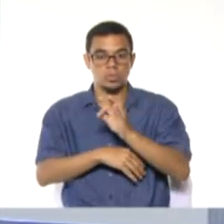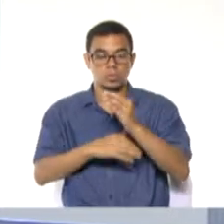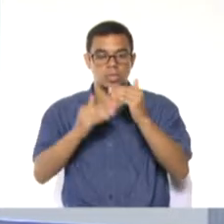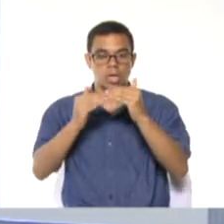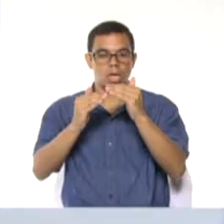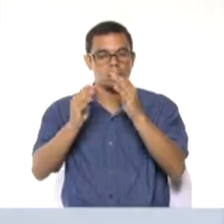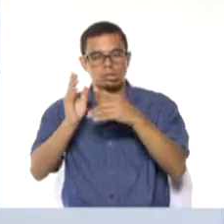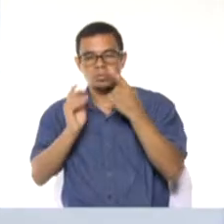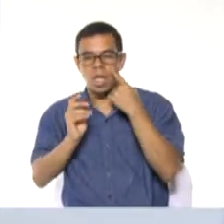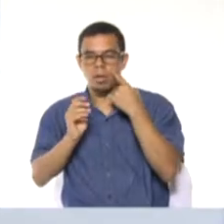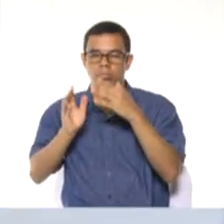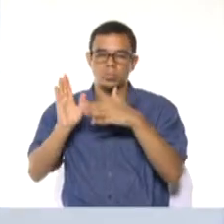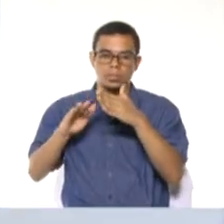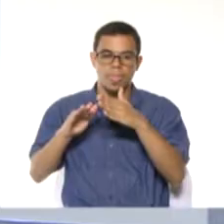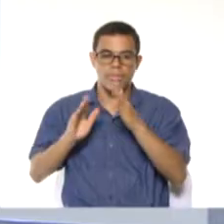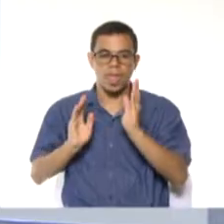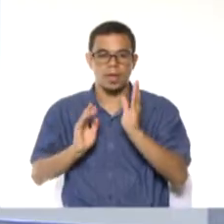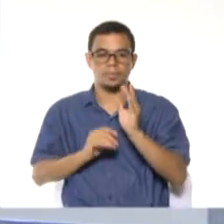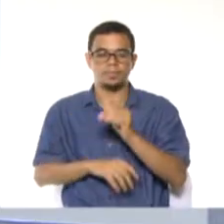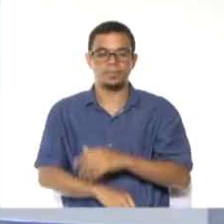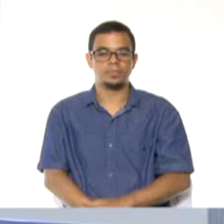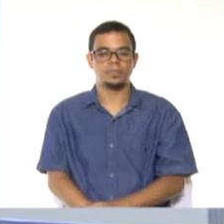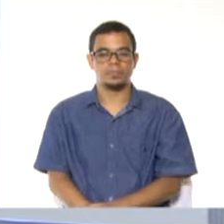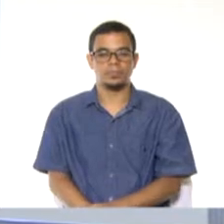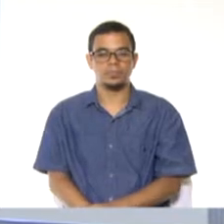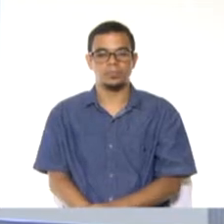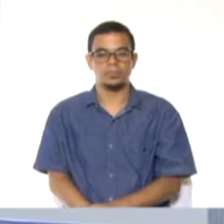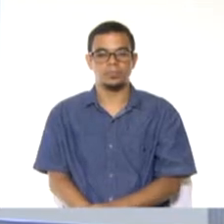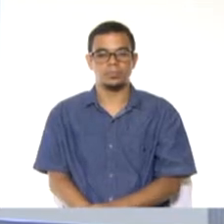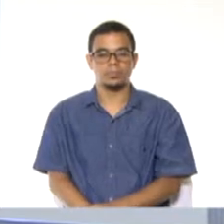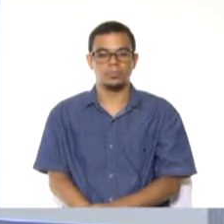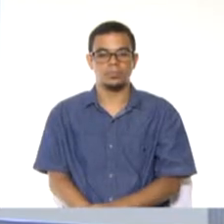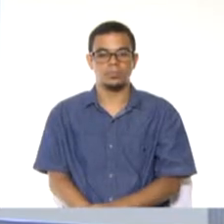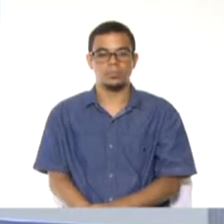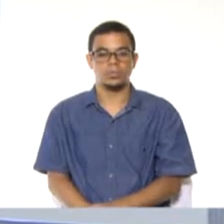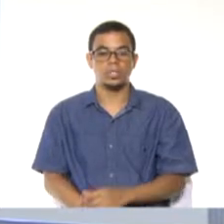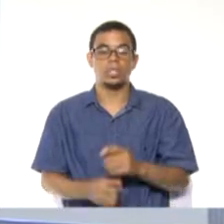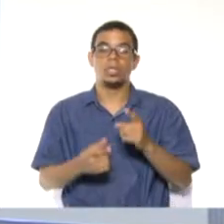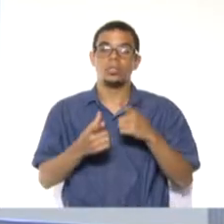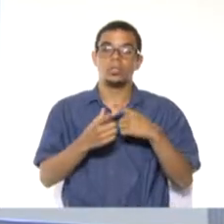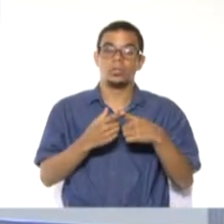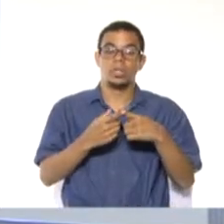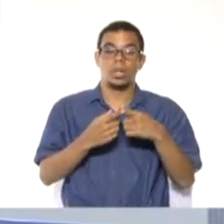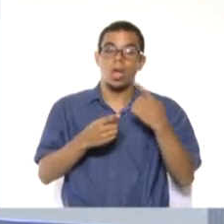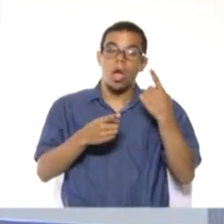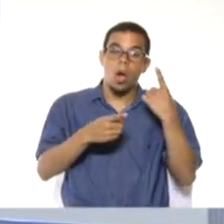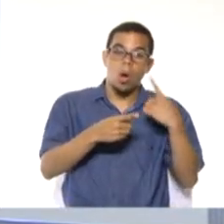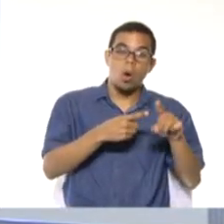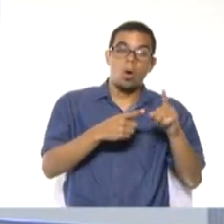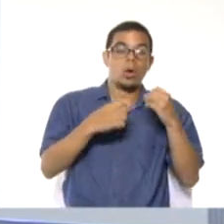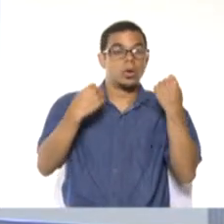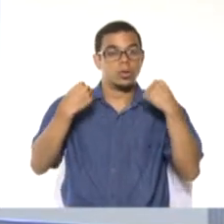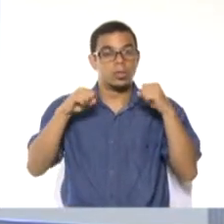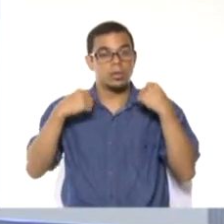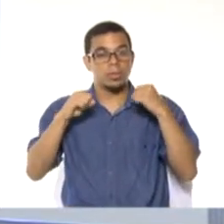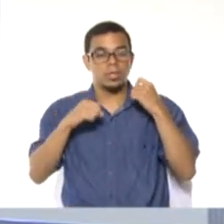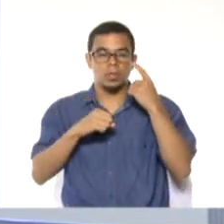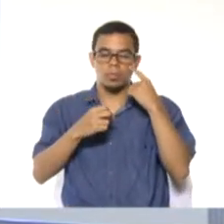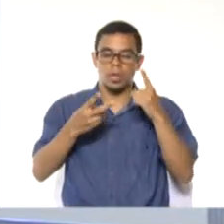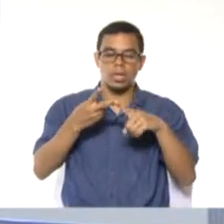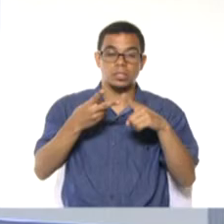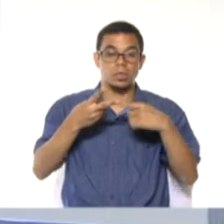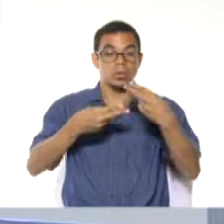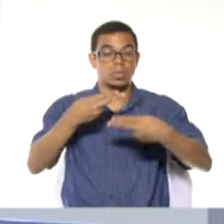va a manifestar? El carácter dominante, en un 100%. Posteriormente podemos hacer otro cruce y vamos a ver que en esa segunda generación filial es